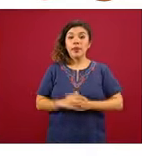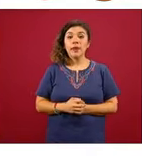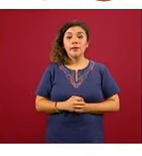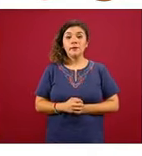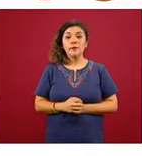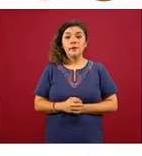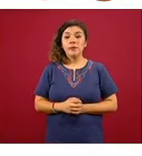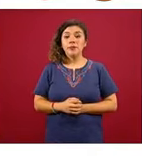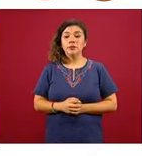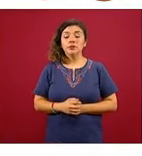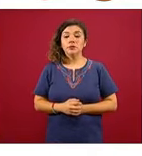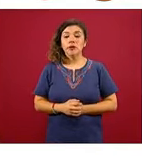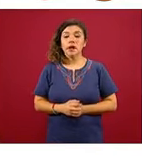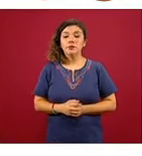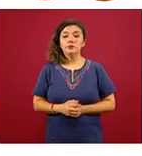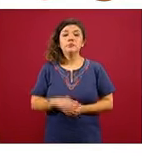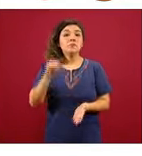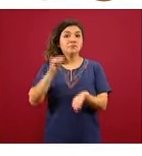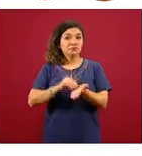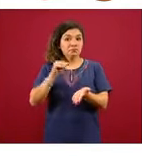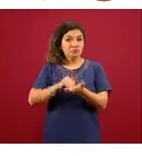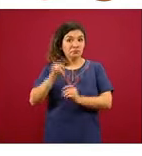aquí todavía aún más,